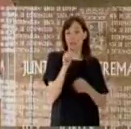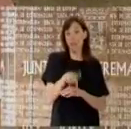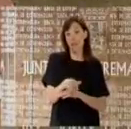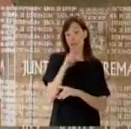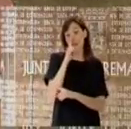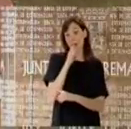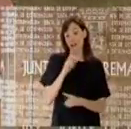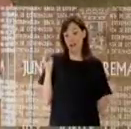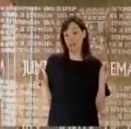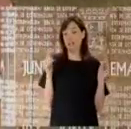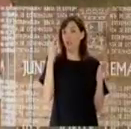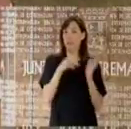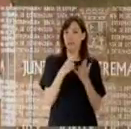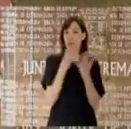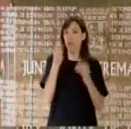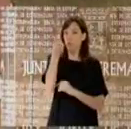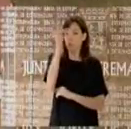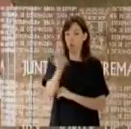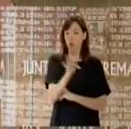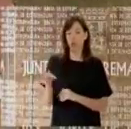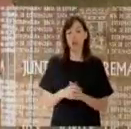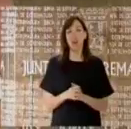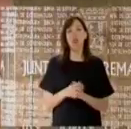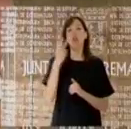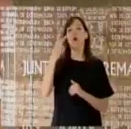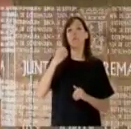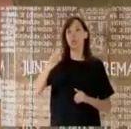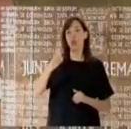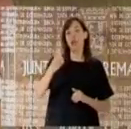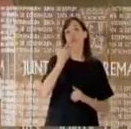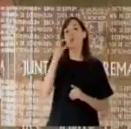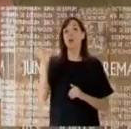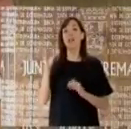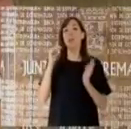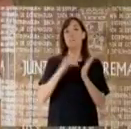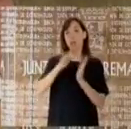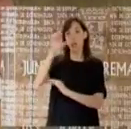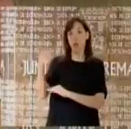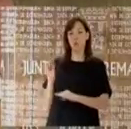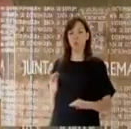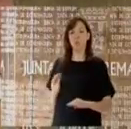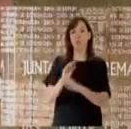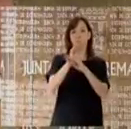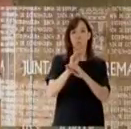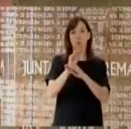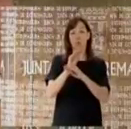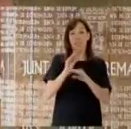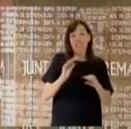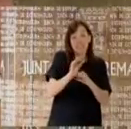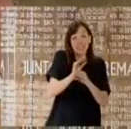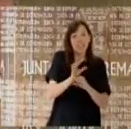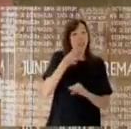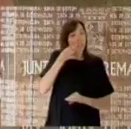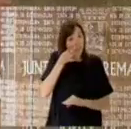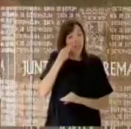año 2018, con una dotación presupuestaria de 2.050.000 euros, financiados en un 75% por el